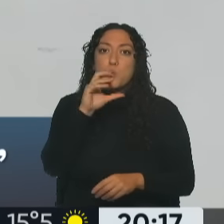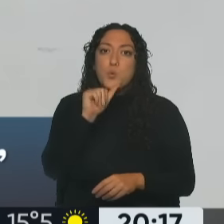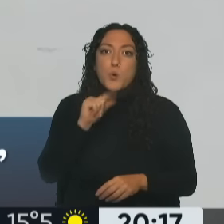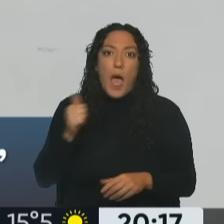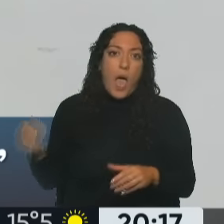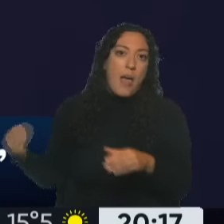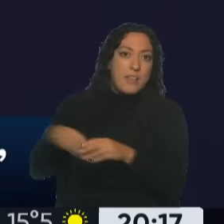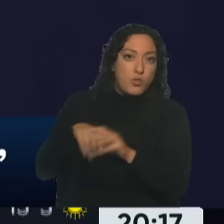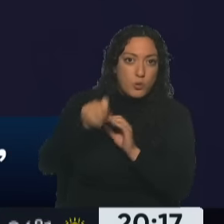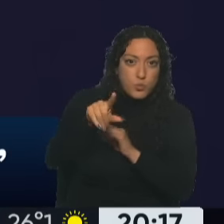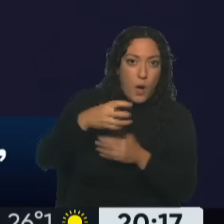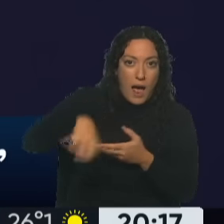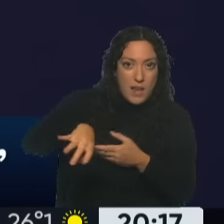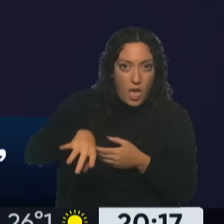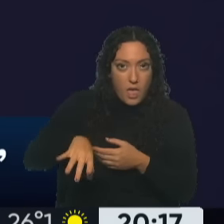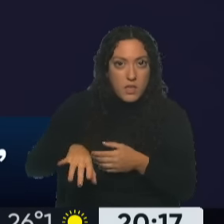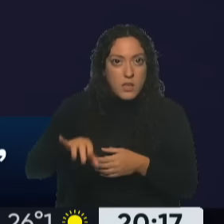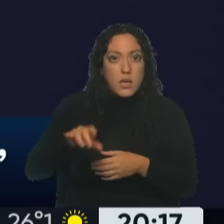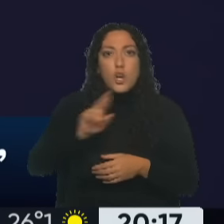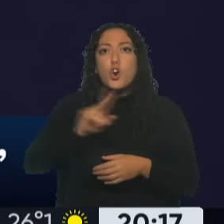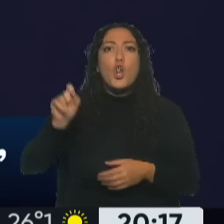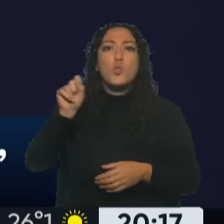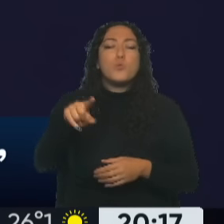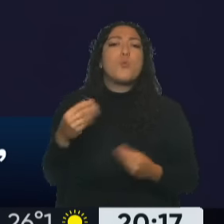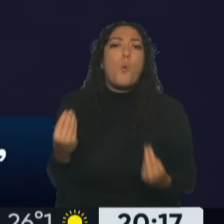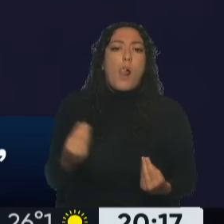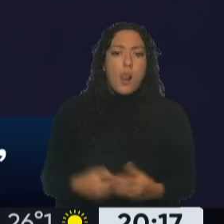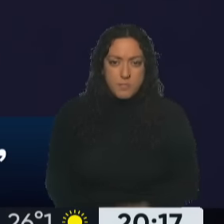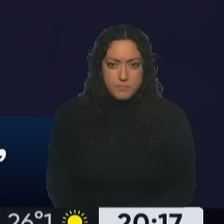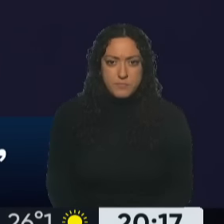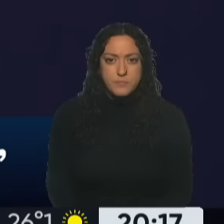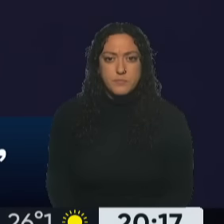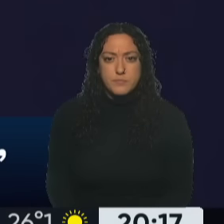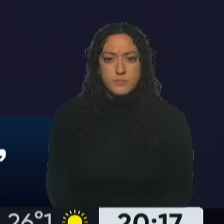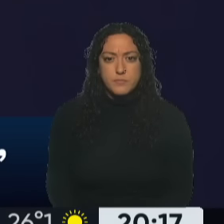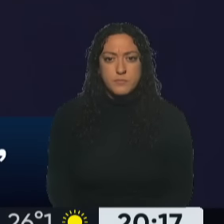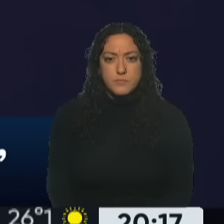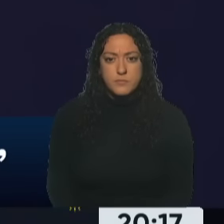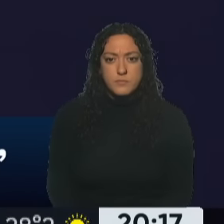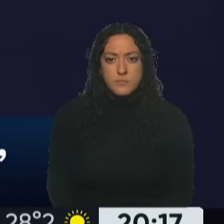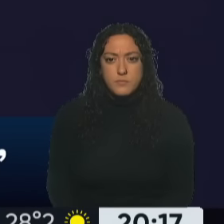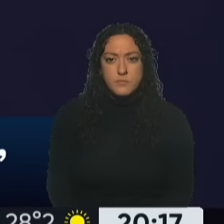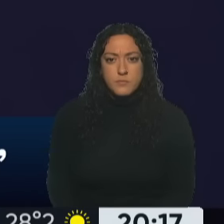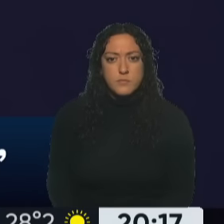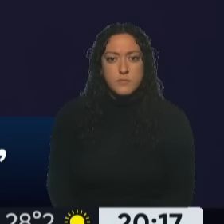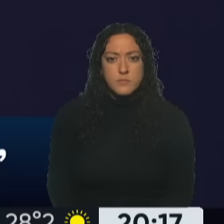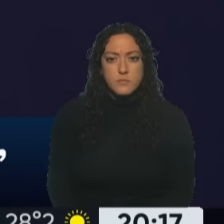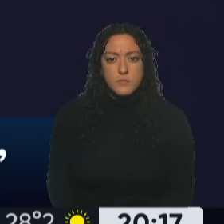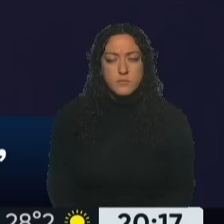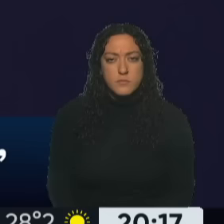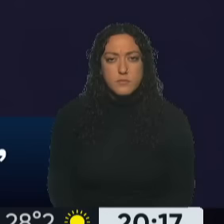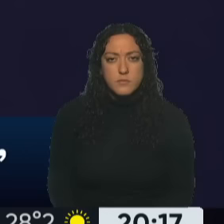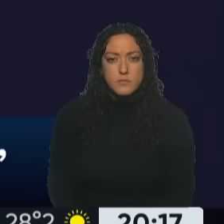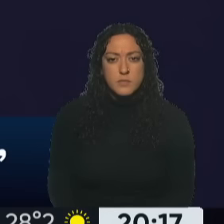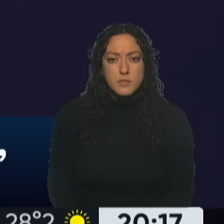rol Gracias a ver el empiezo por la